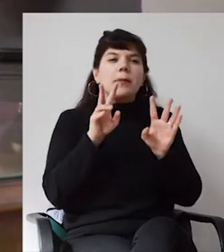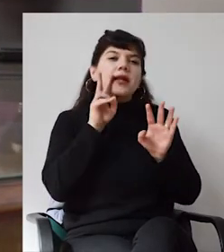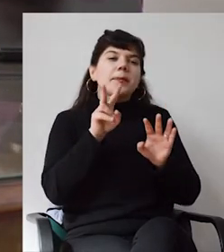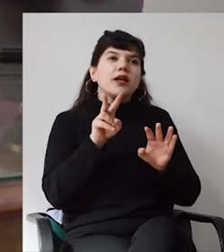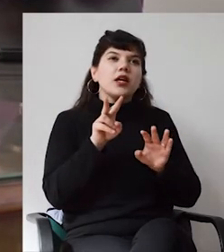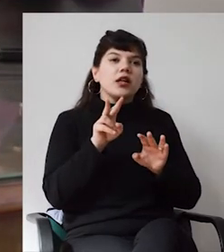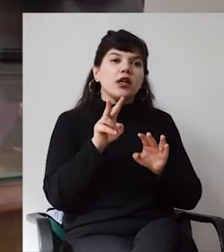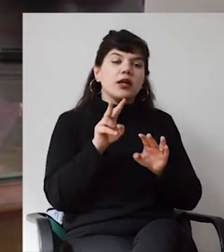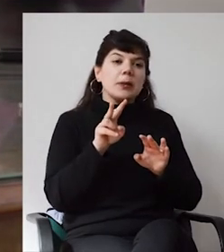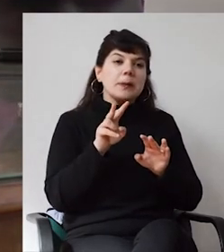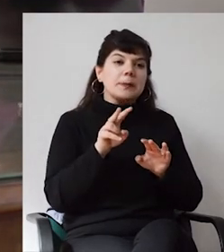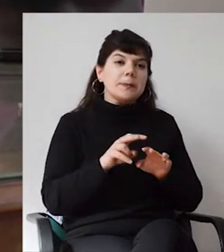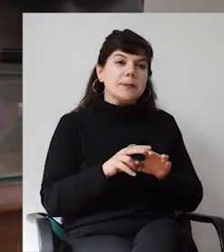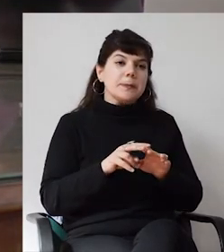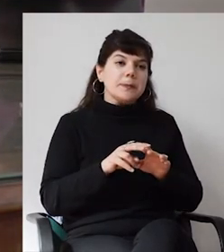no mirar solo